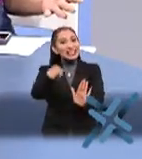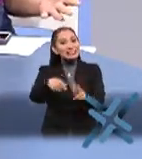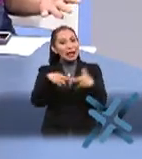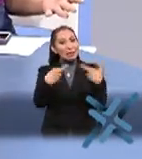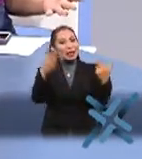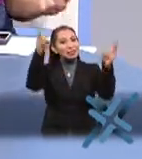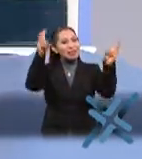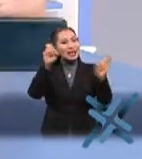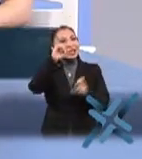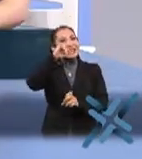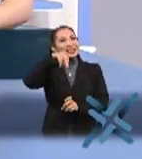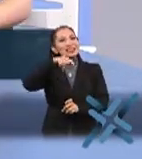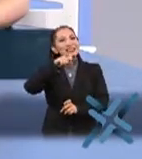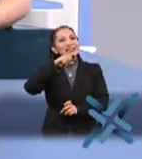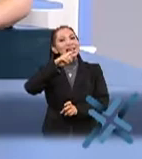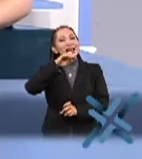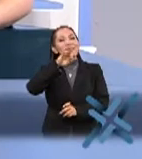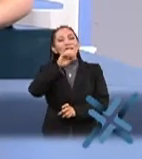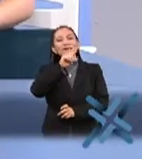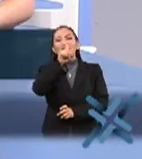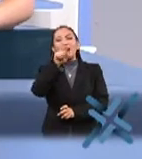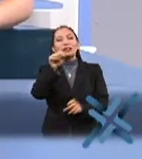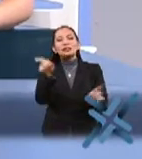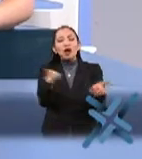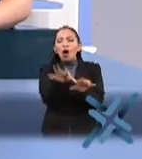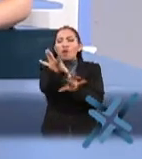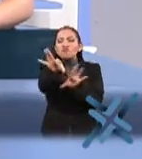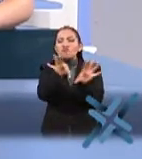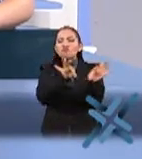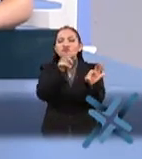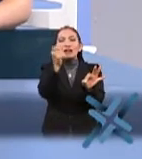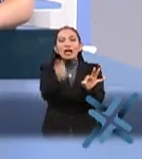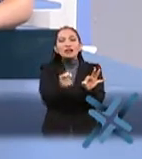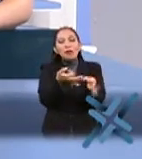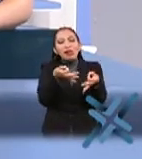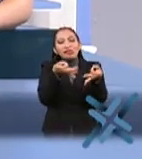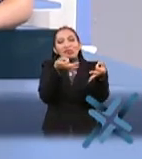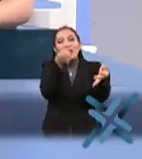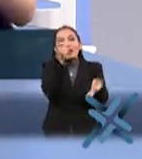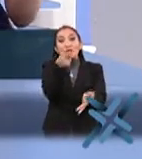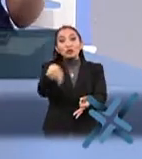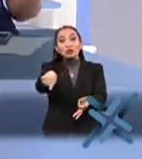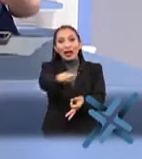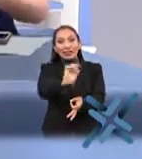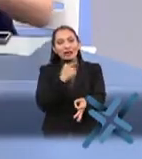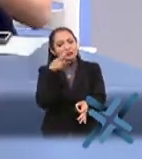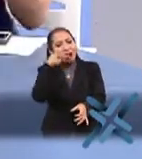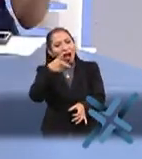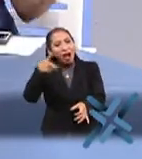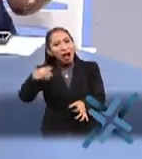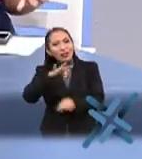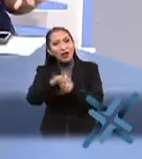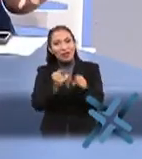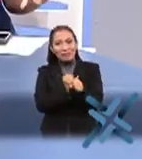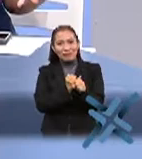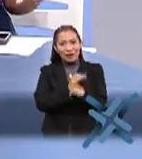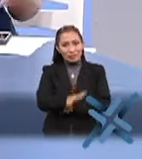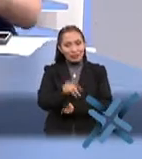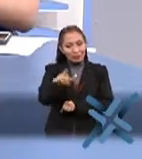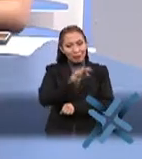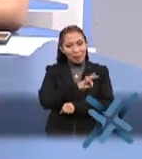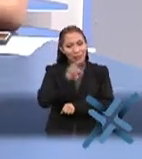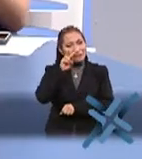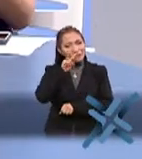revista llamada Interfaz es solo un fragmento, solo para abrir el apetito y que ustedes vayan a encontrar toda la información que